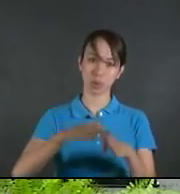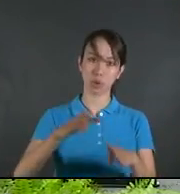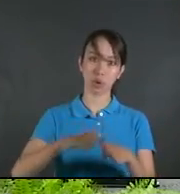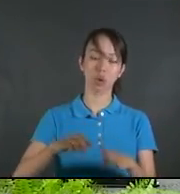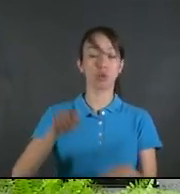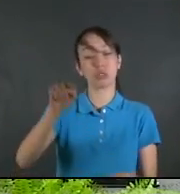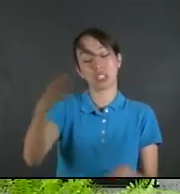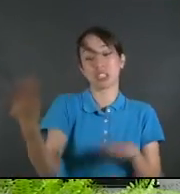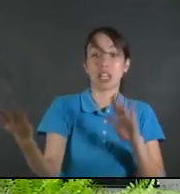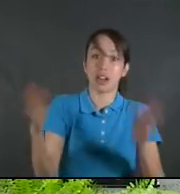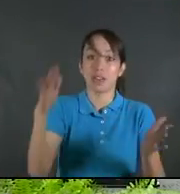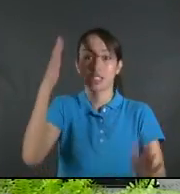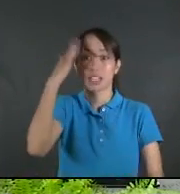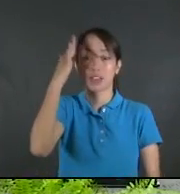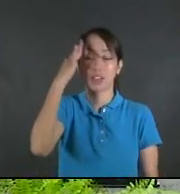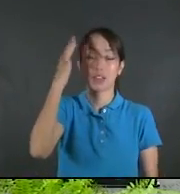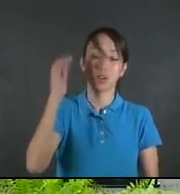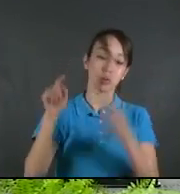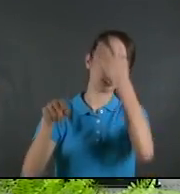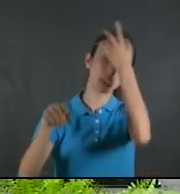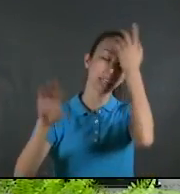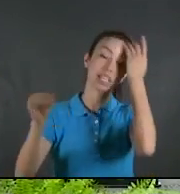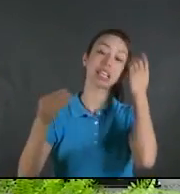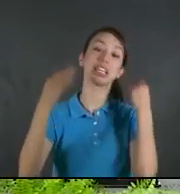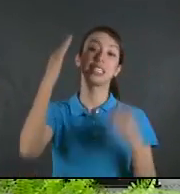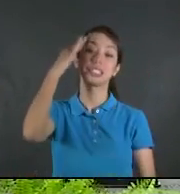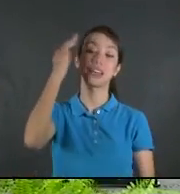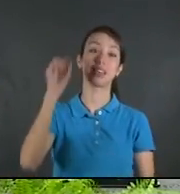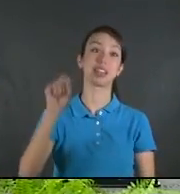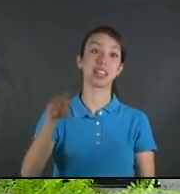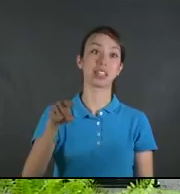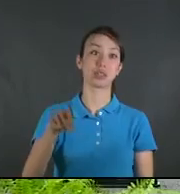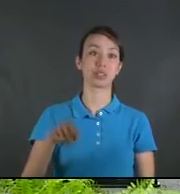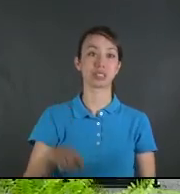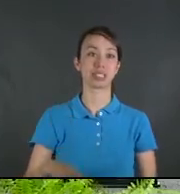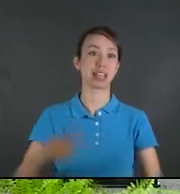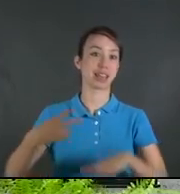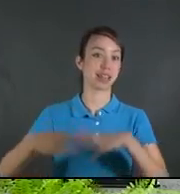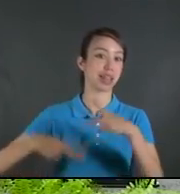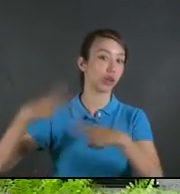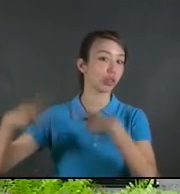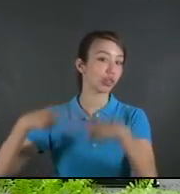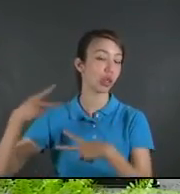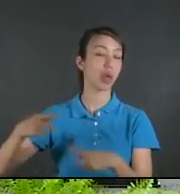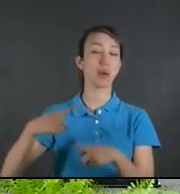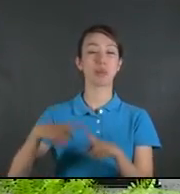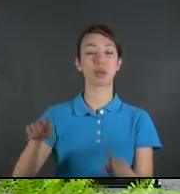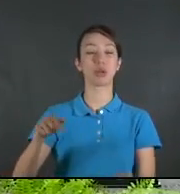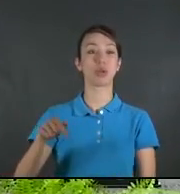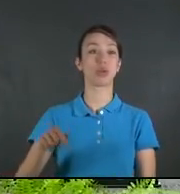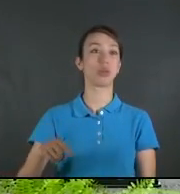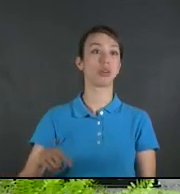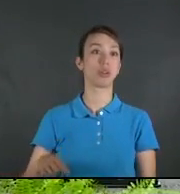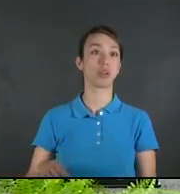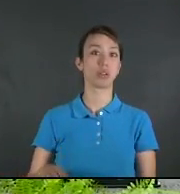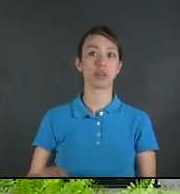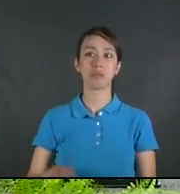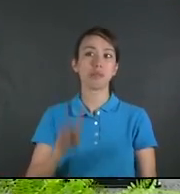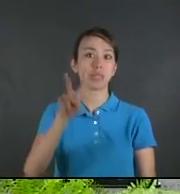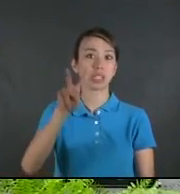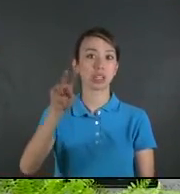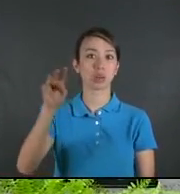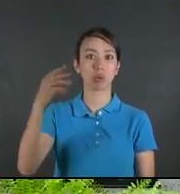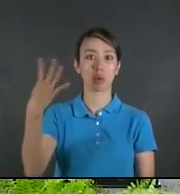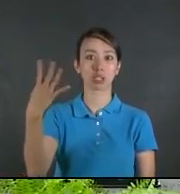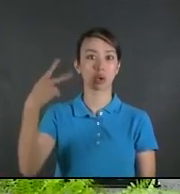sabrá usted que Eh sabe de de esos negocios pero qué 24 kilates